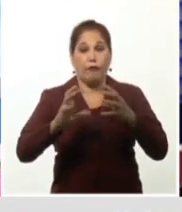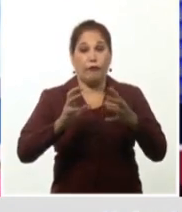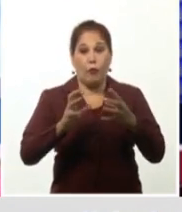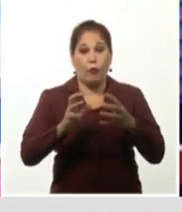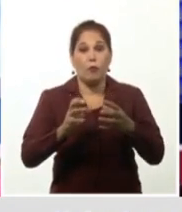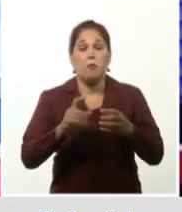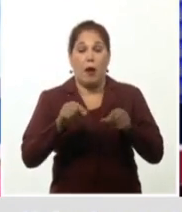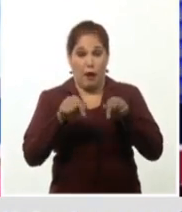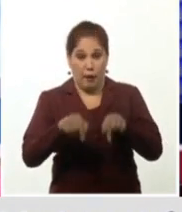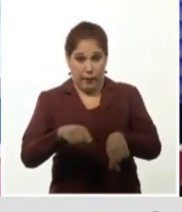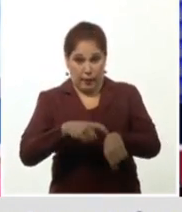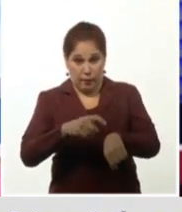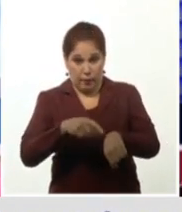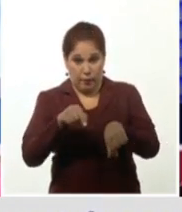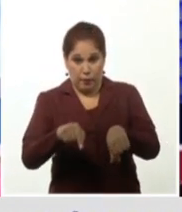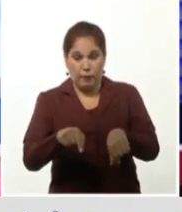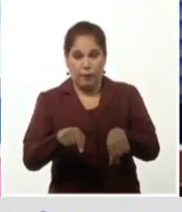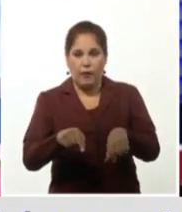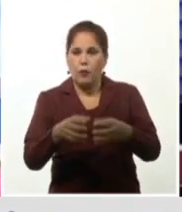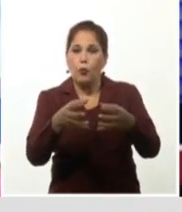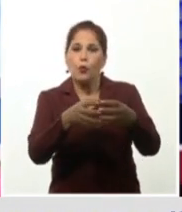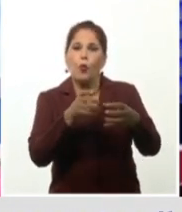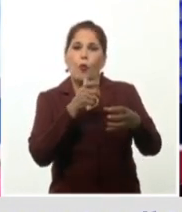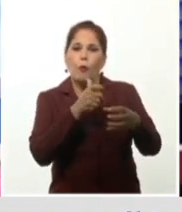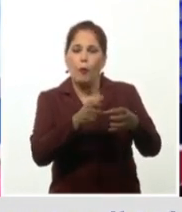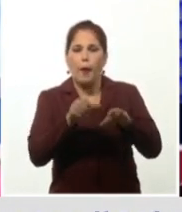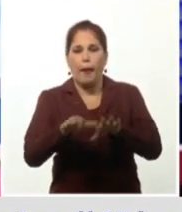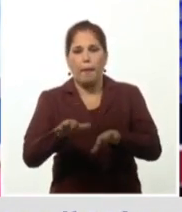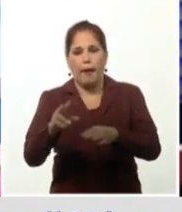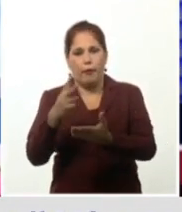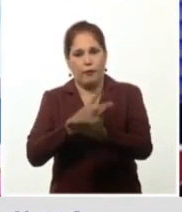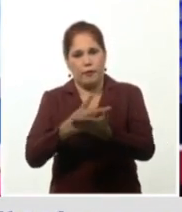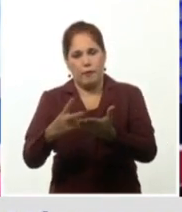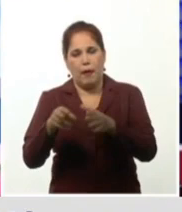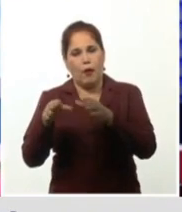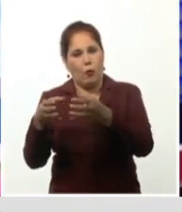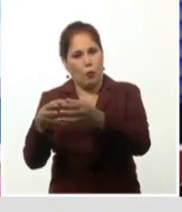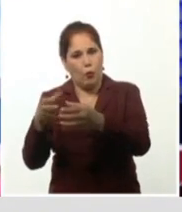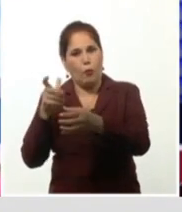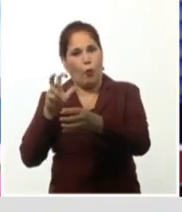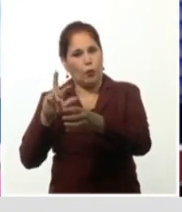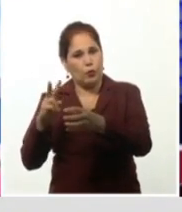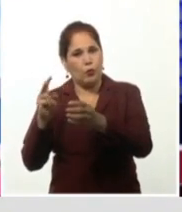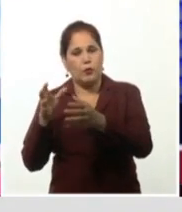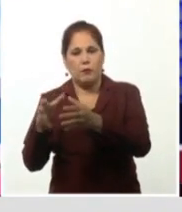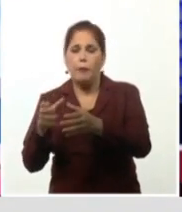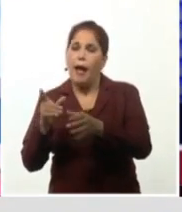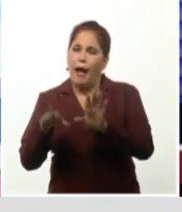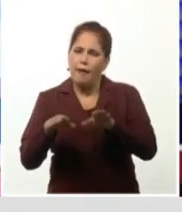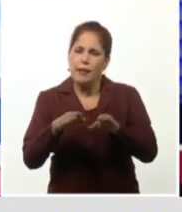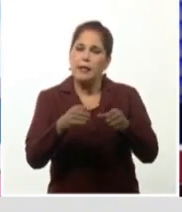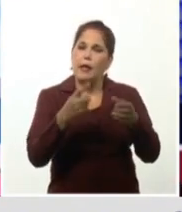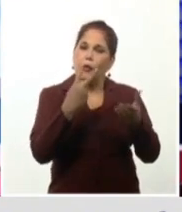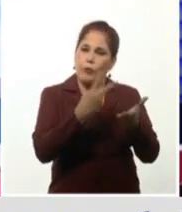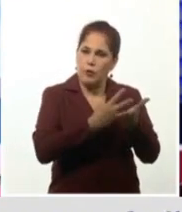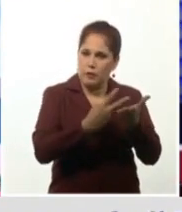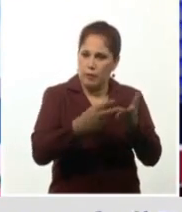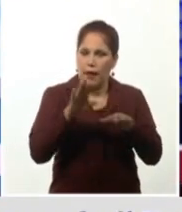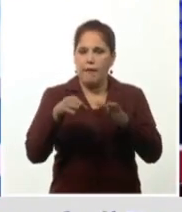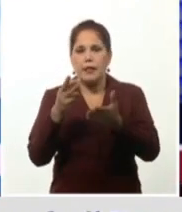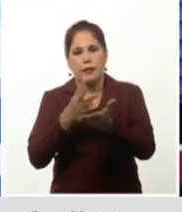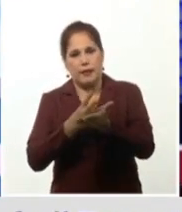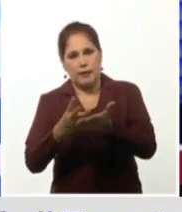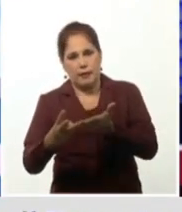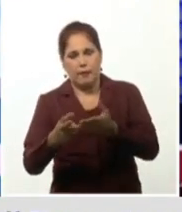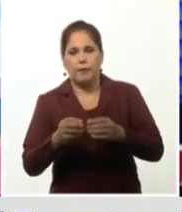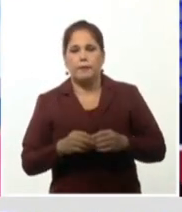que estamos apostando como parte del estudio de eficacia, y un esquema más largo. Pero ¿qué vimos? Estamos en una situación, y